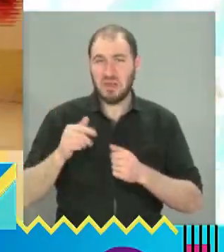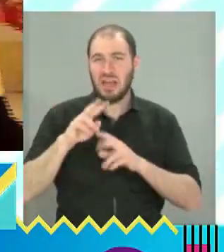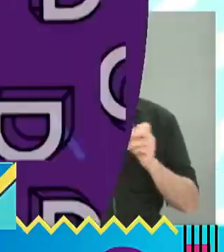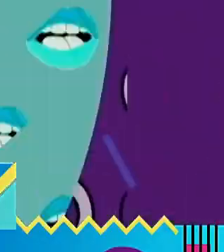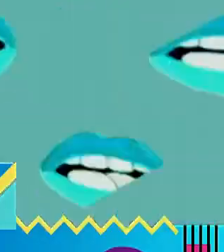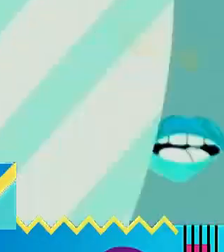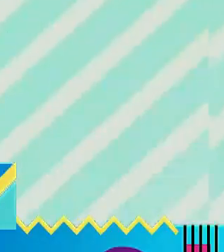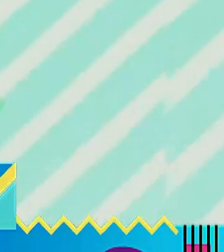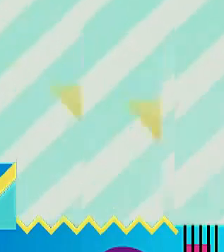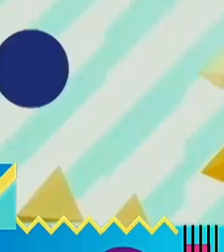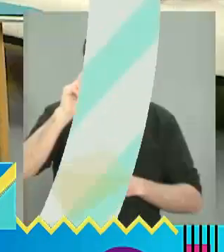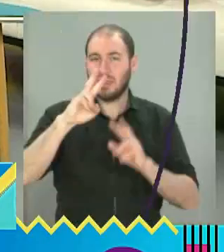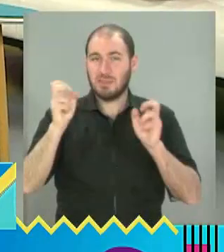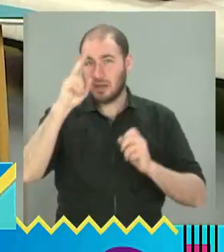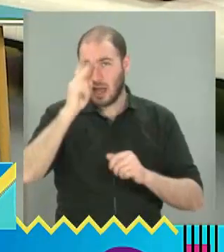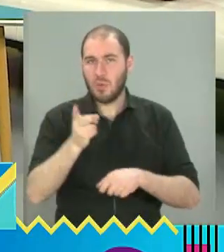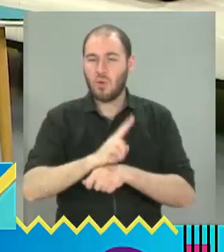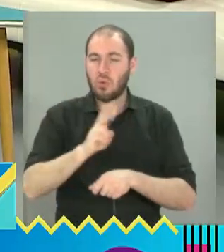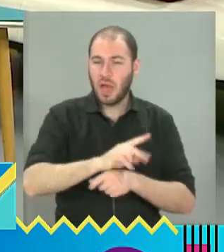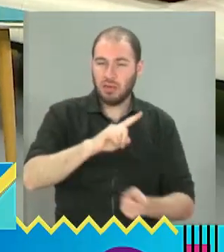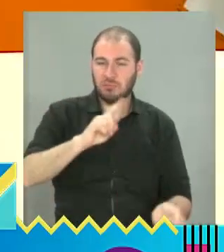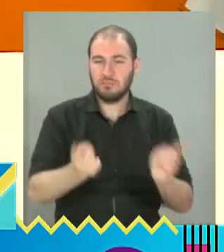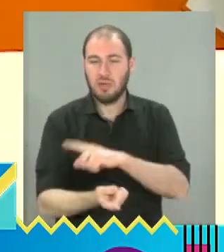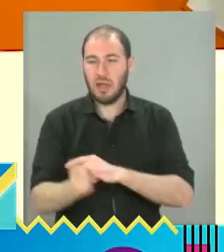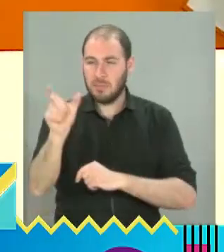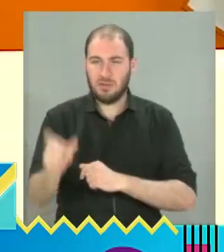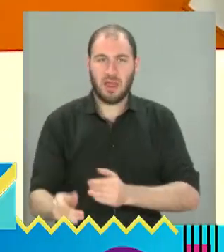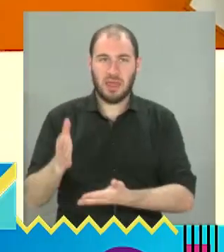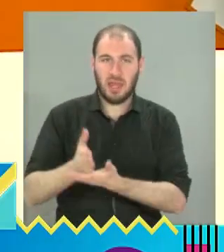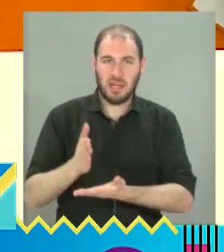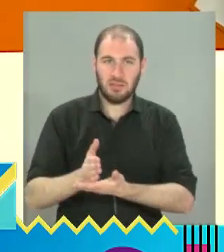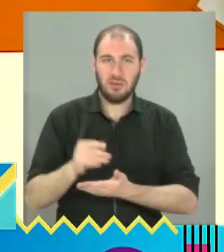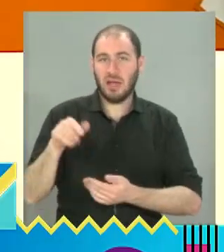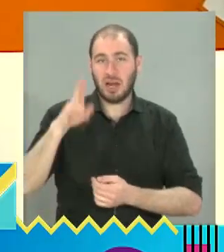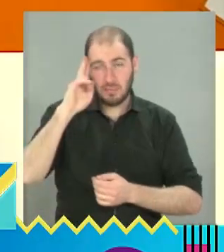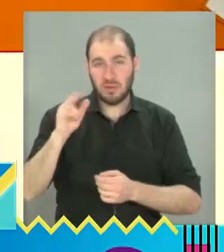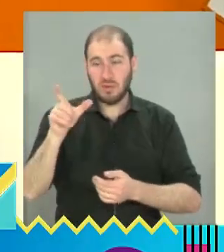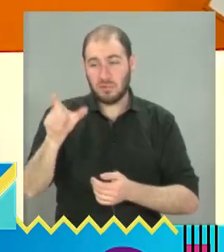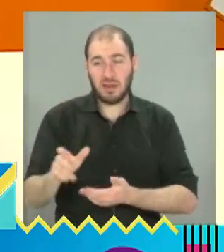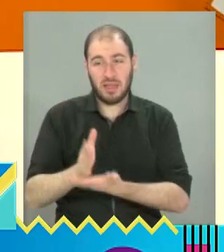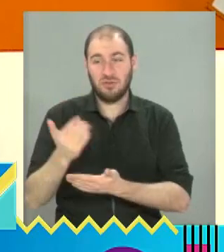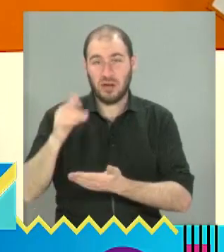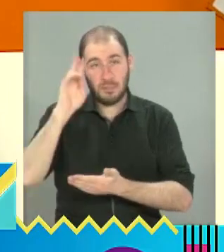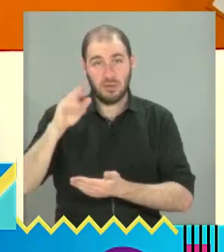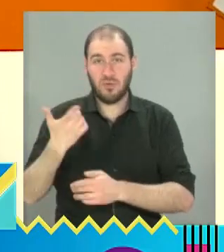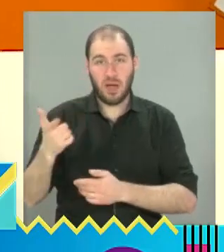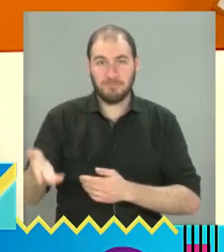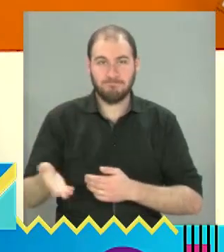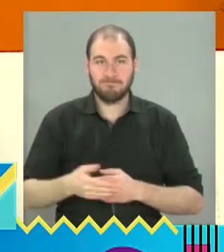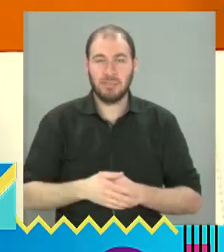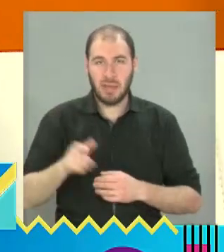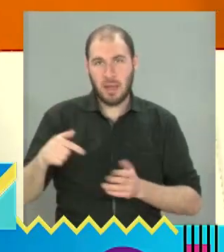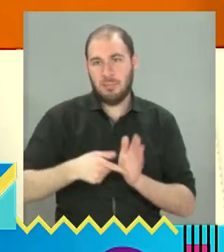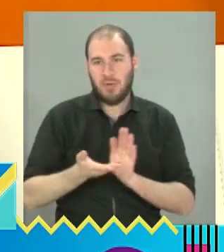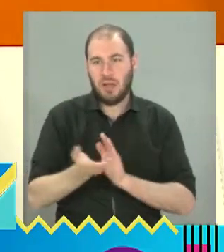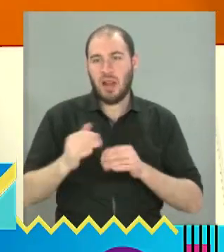cambio de paradigma de objeto de tutela a sujetos de derecho, y ahí no se respeta al niño como sujeto de derecho. Realmente se ve